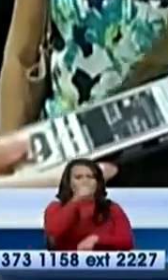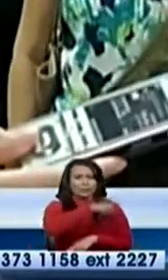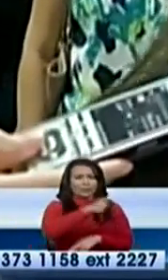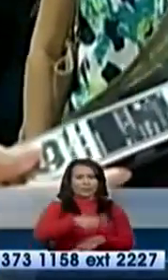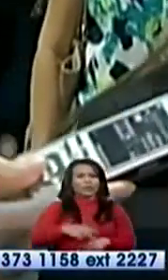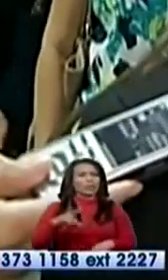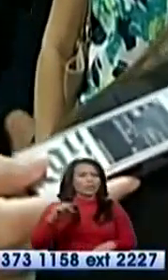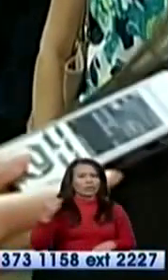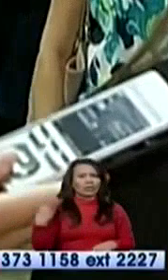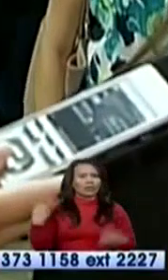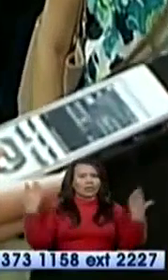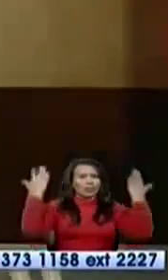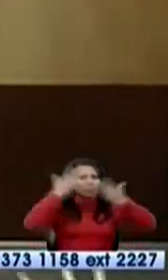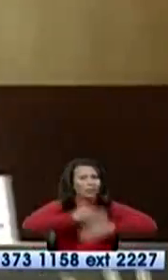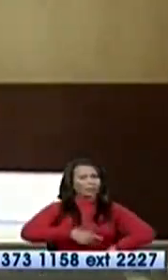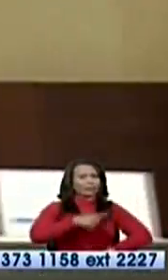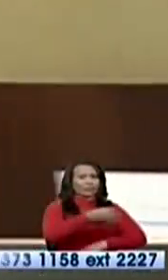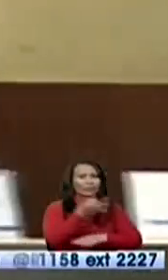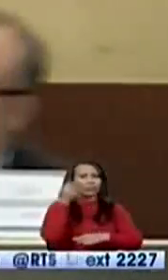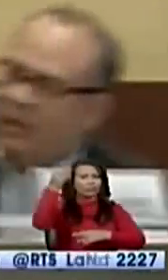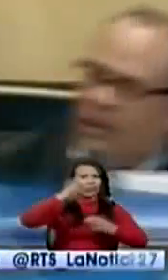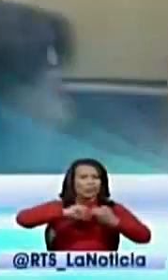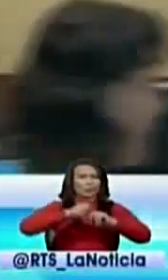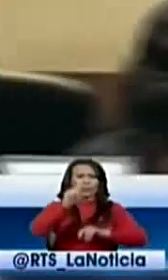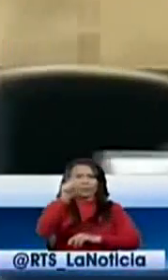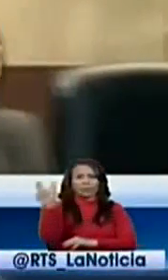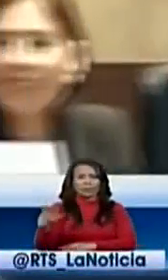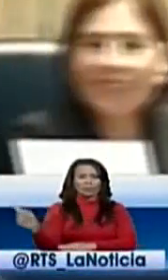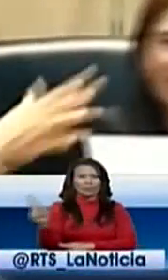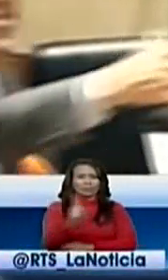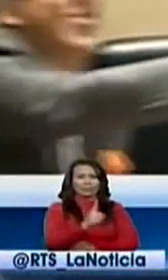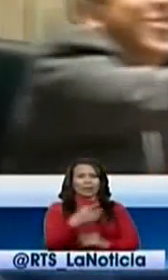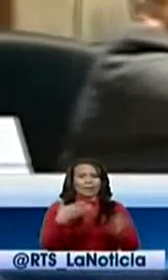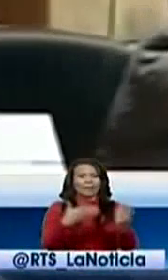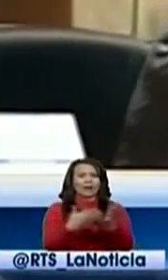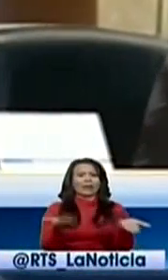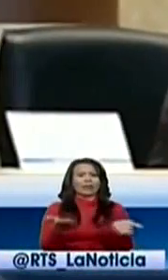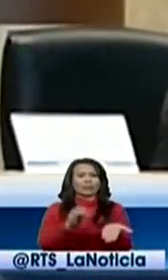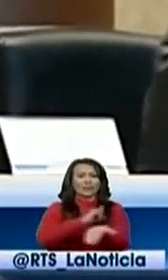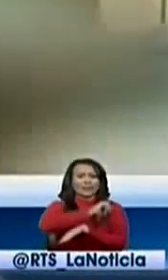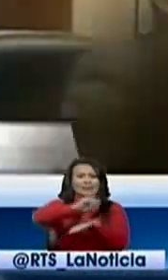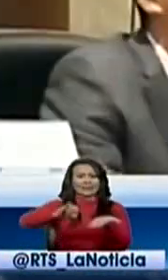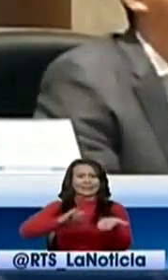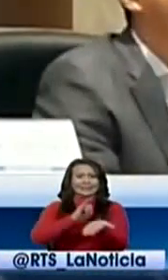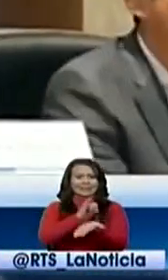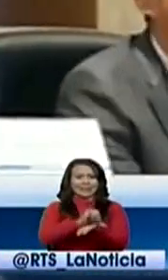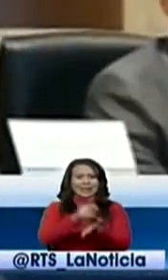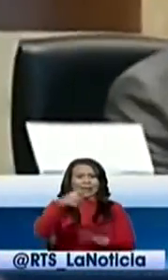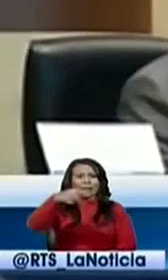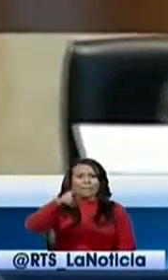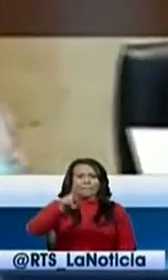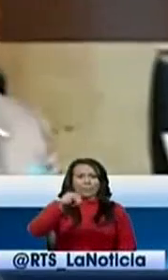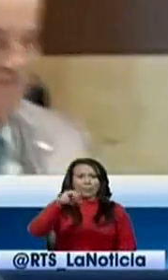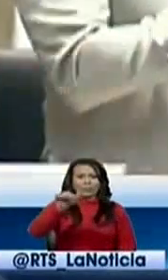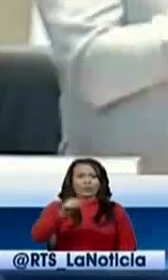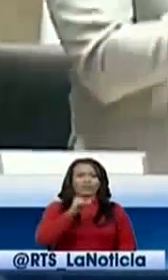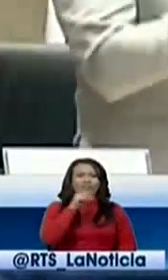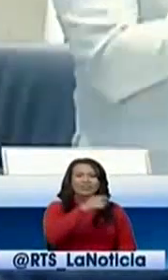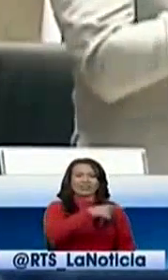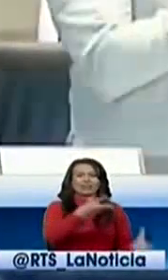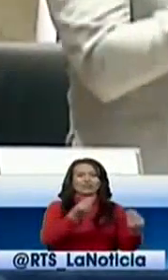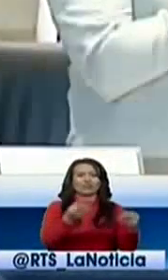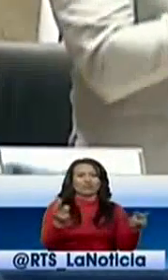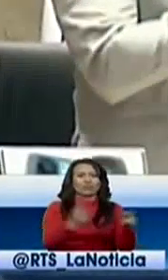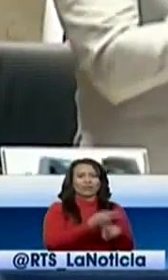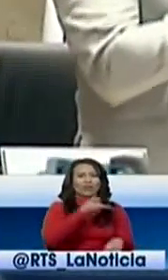no van a tener un conflicto futuro. Y un juez de paz que trabajará en la isla Puná Dice que allí el problema es el alcohol y las